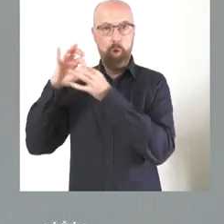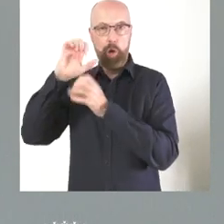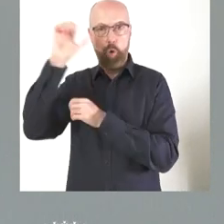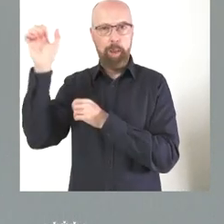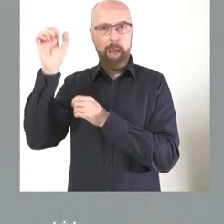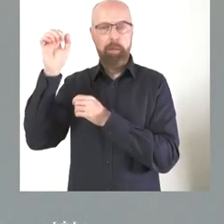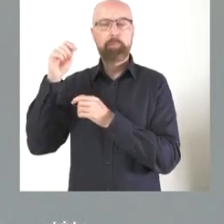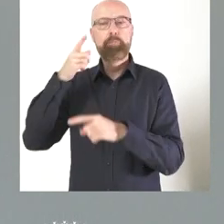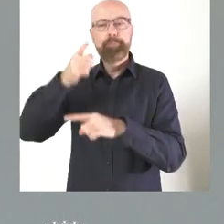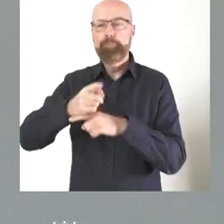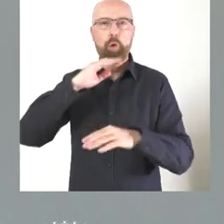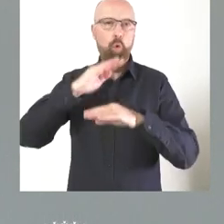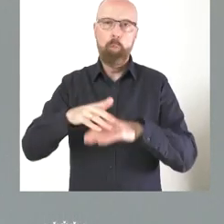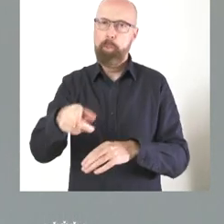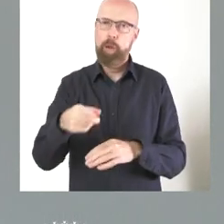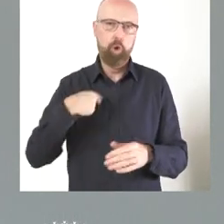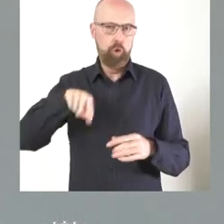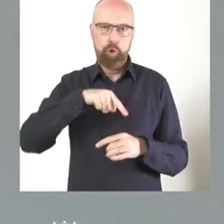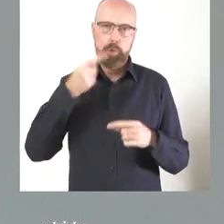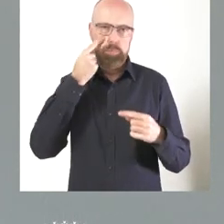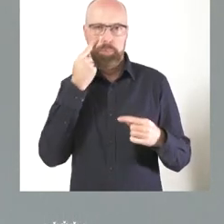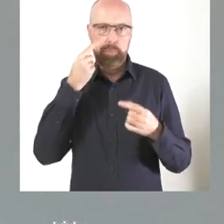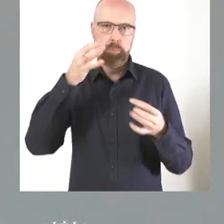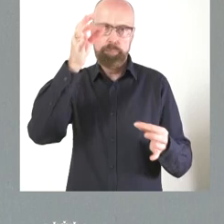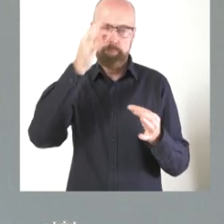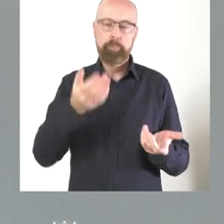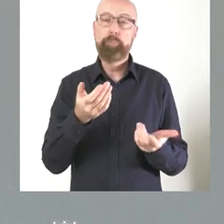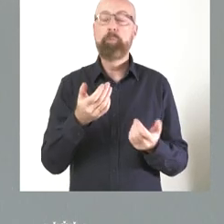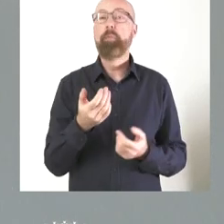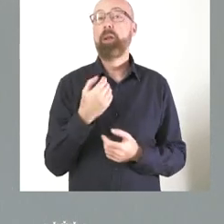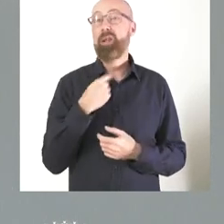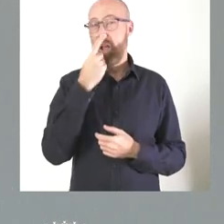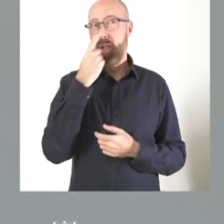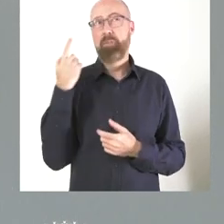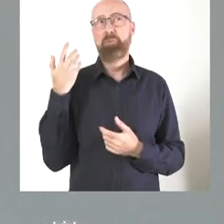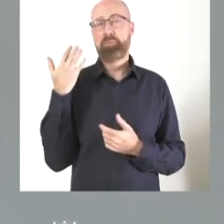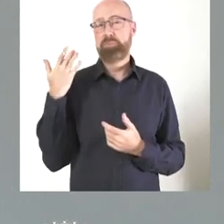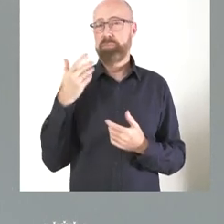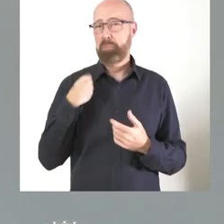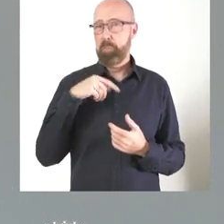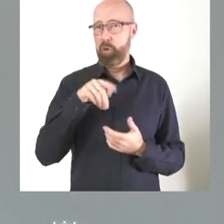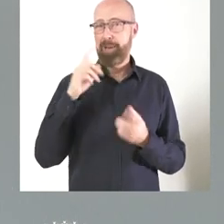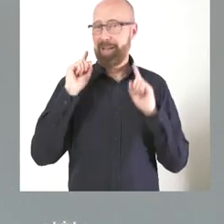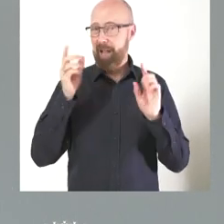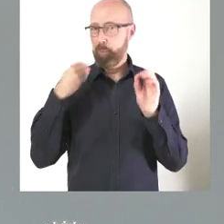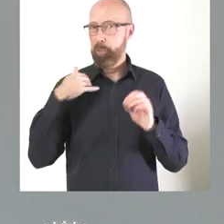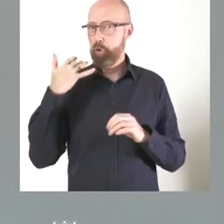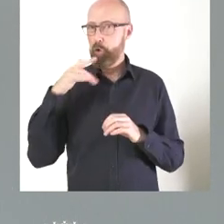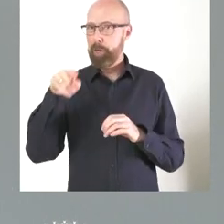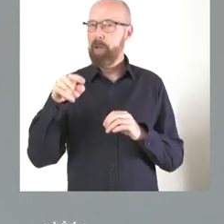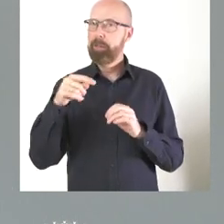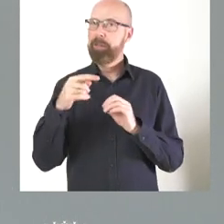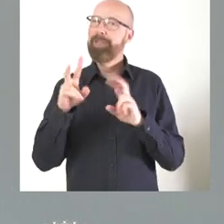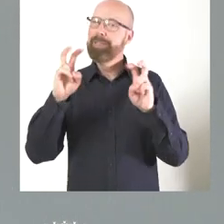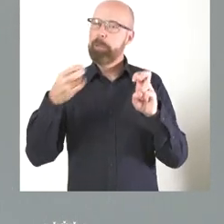hace un año Por aquí en Castilla y león y en el caso completo de Soria también hubo esto que se llamaba el turismo electoral y